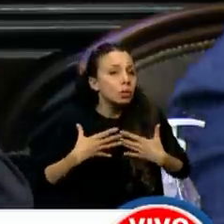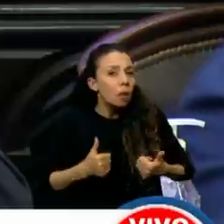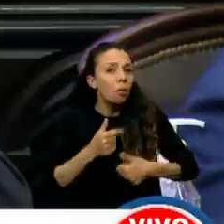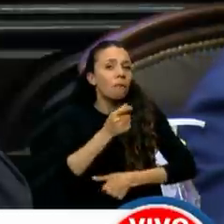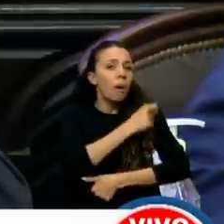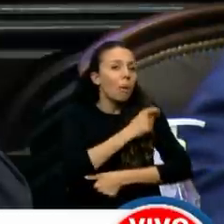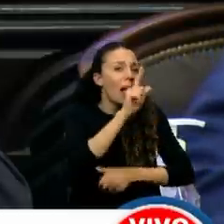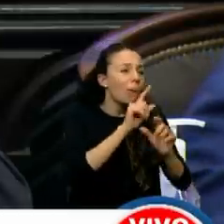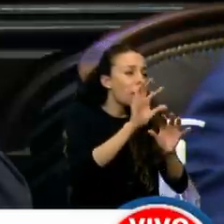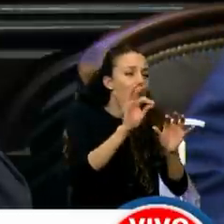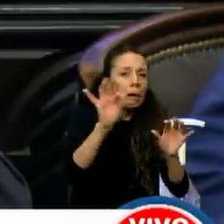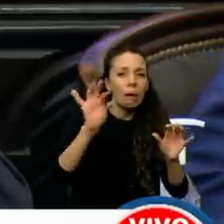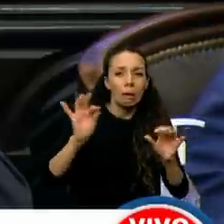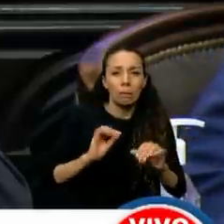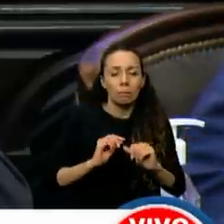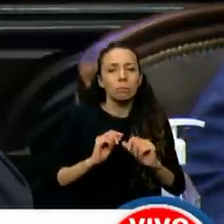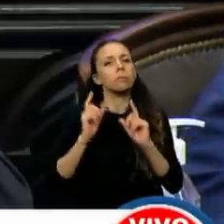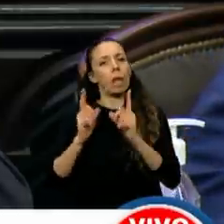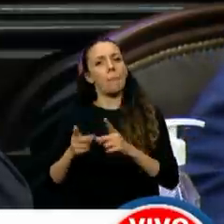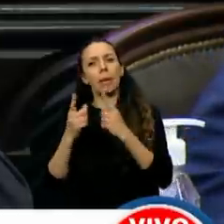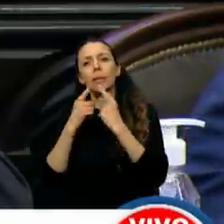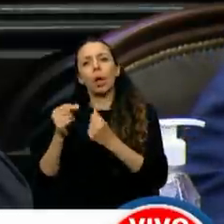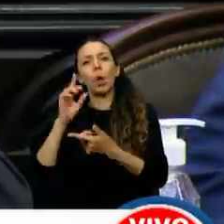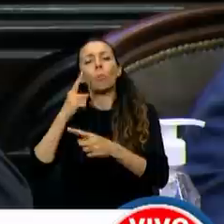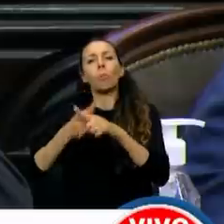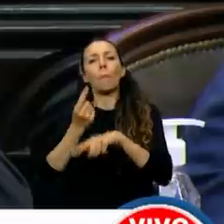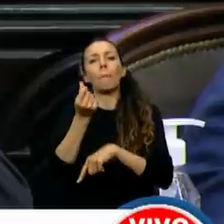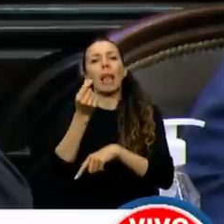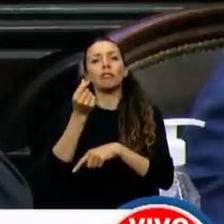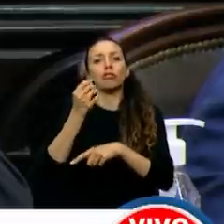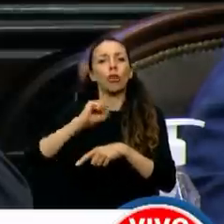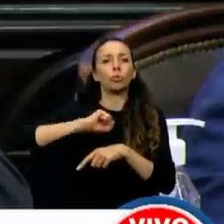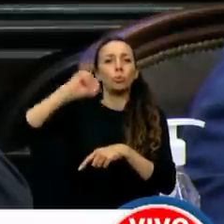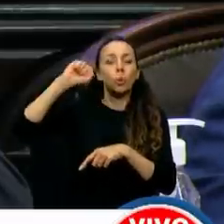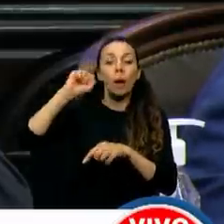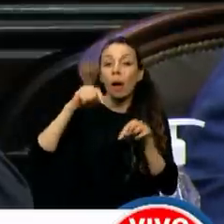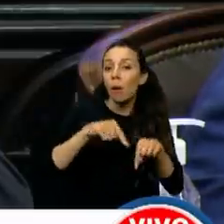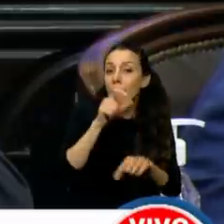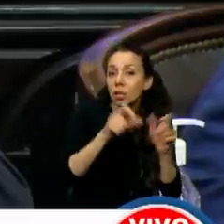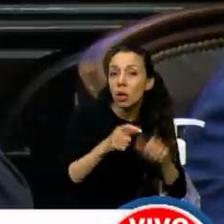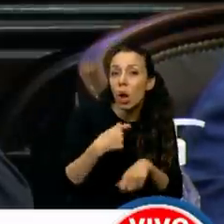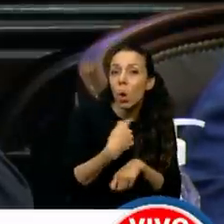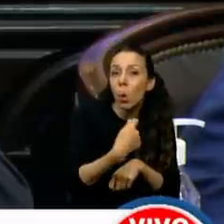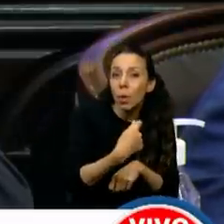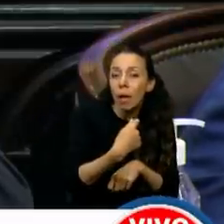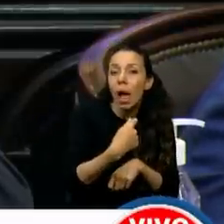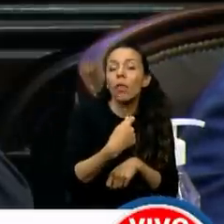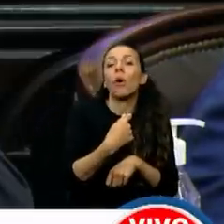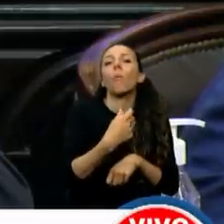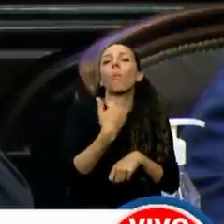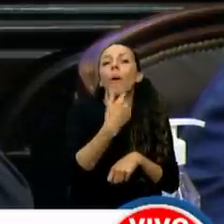suba de precios y hoy un jubilado con su haber apenas puede consumir en carne 50 kilos